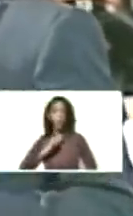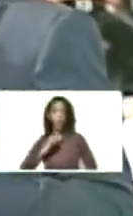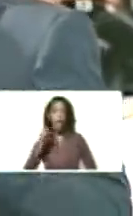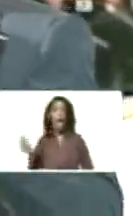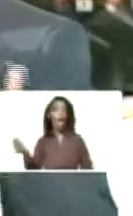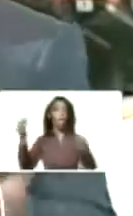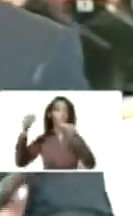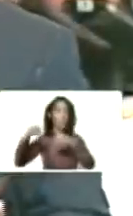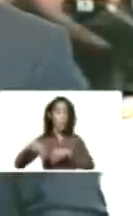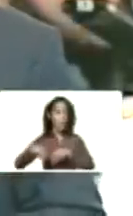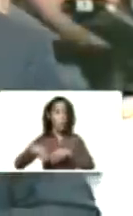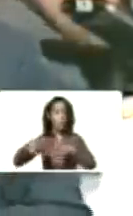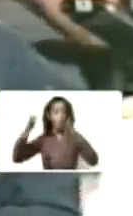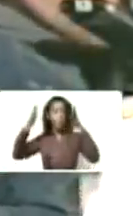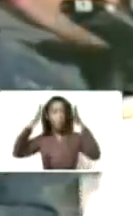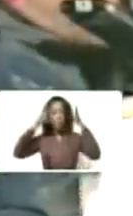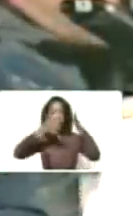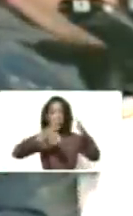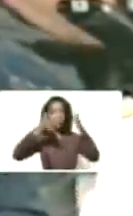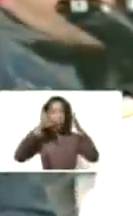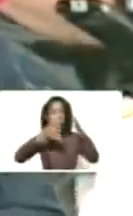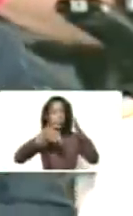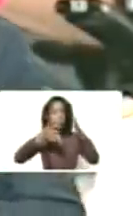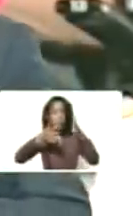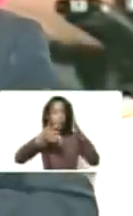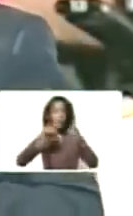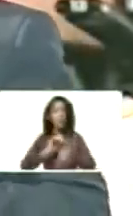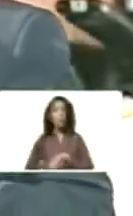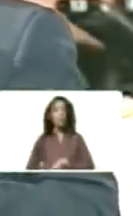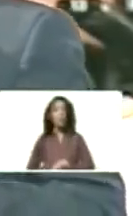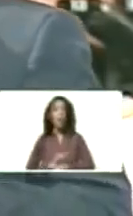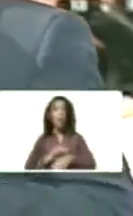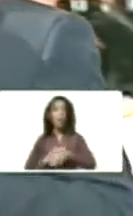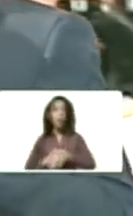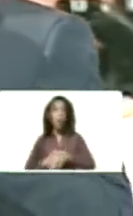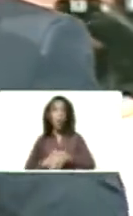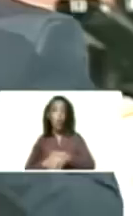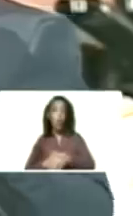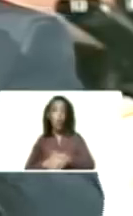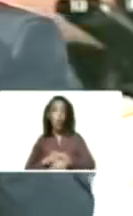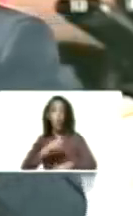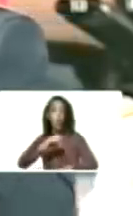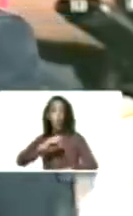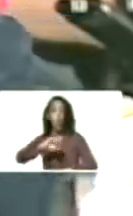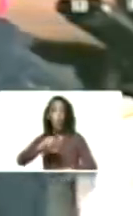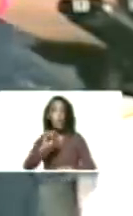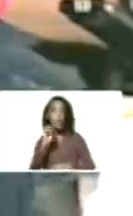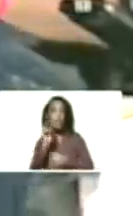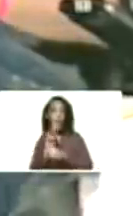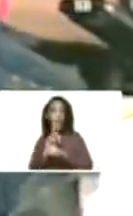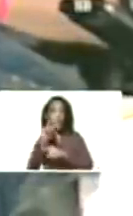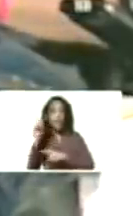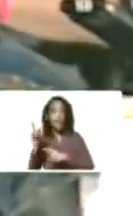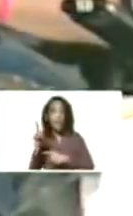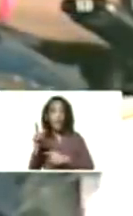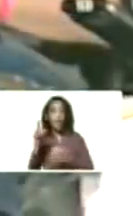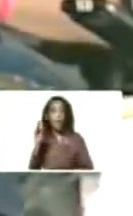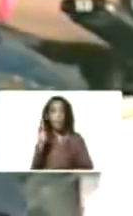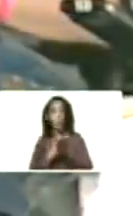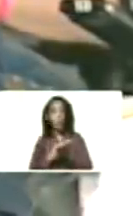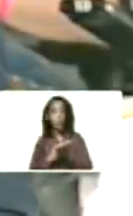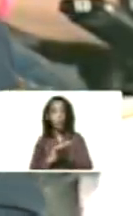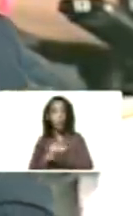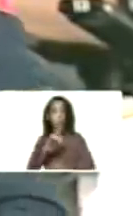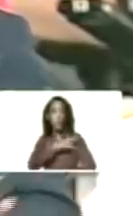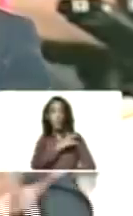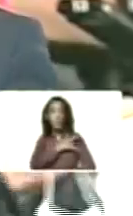acuerdo asesorado por José María Vargas, dictó los estatutos republicanos de la Universidad Central de